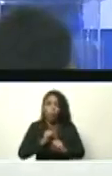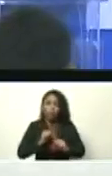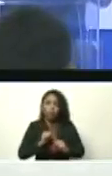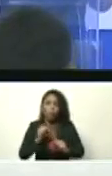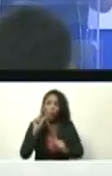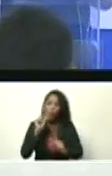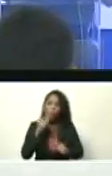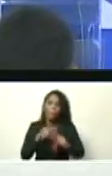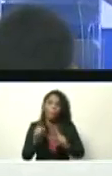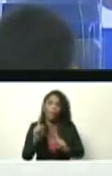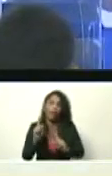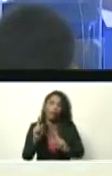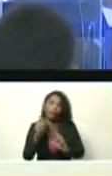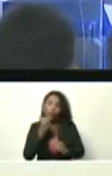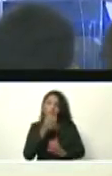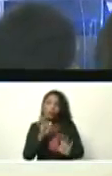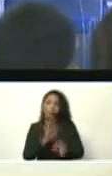tomo.